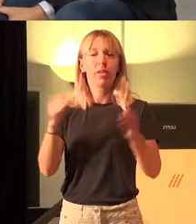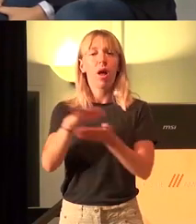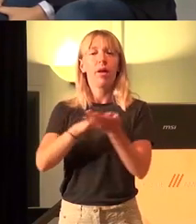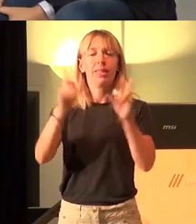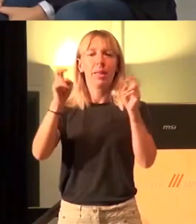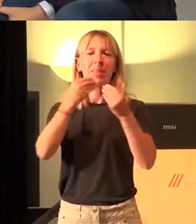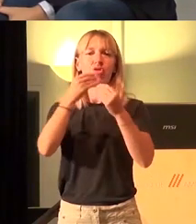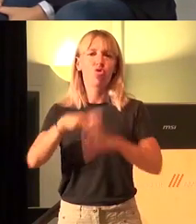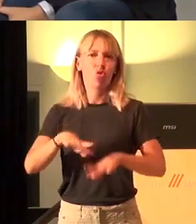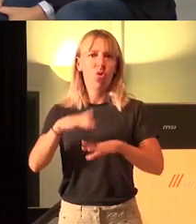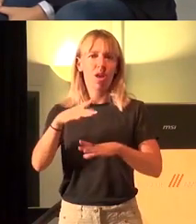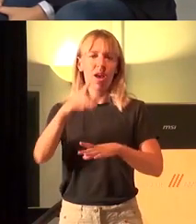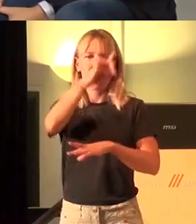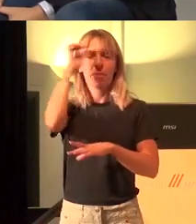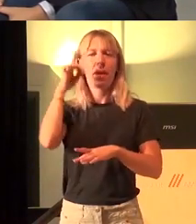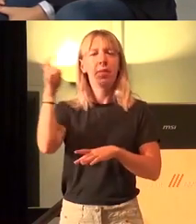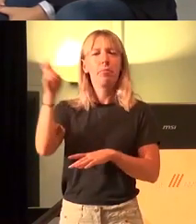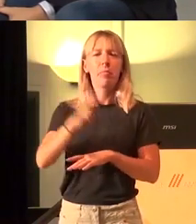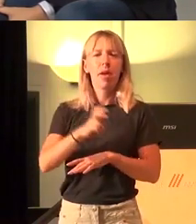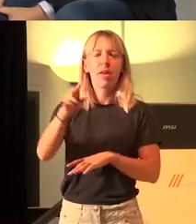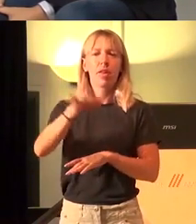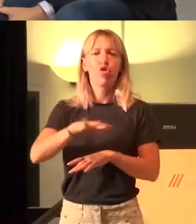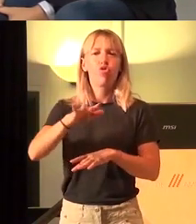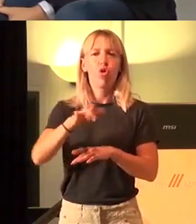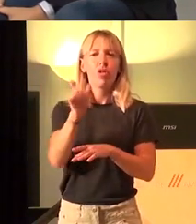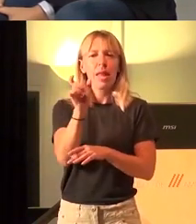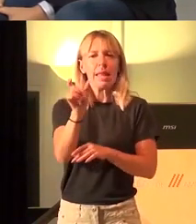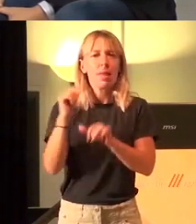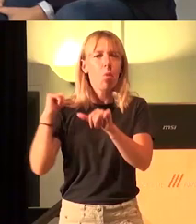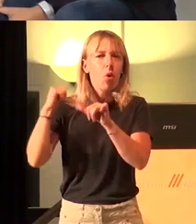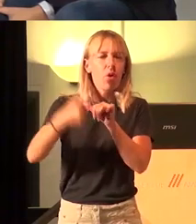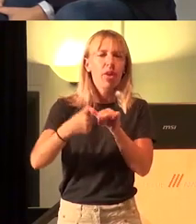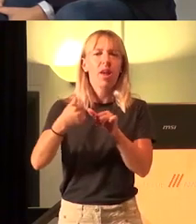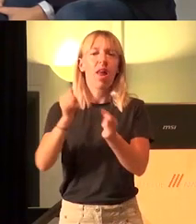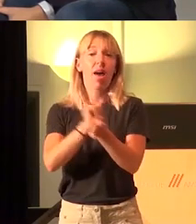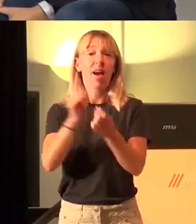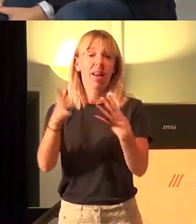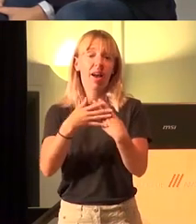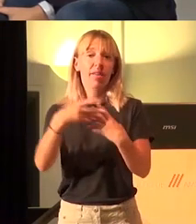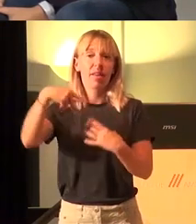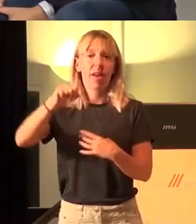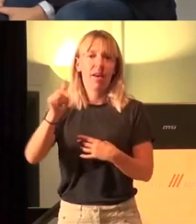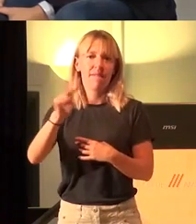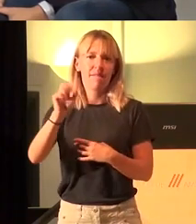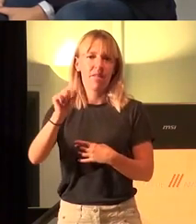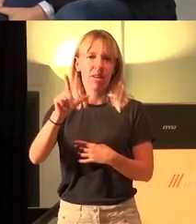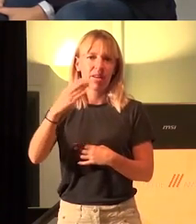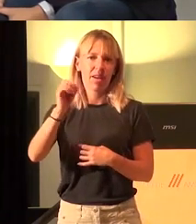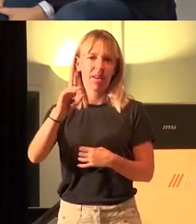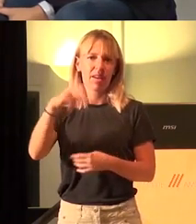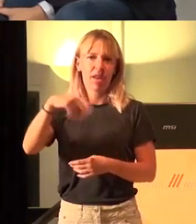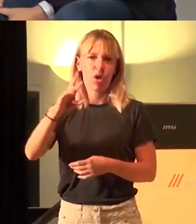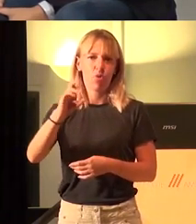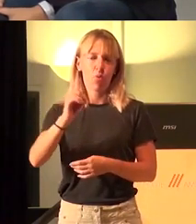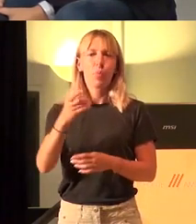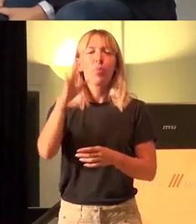historia de Madrid, sobre de dónde viene la etimología y no sé cuánto, en la cárcel de Navalcarnero. Pero nos